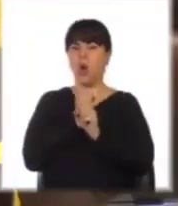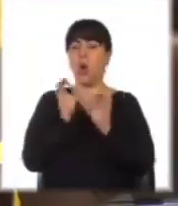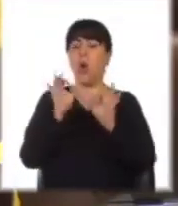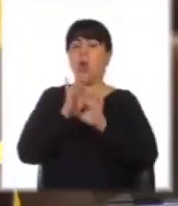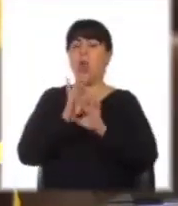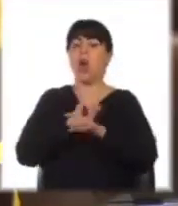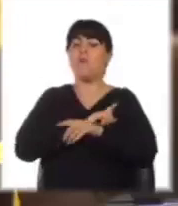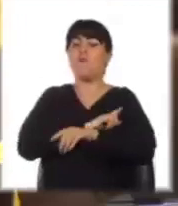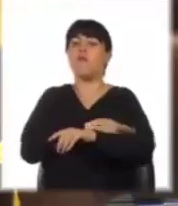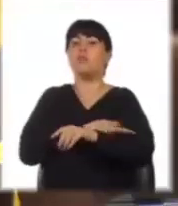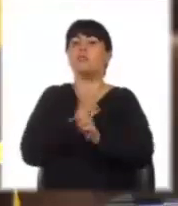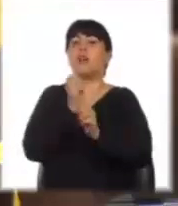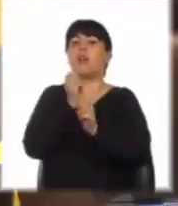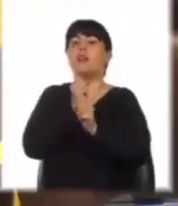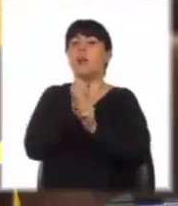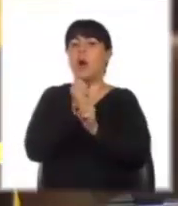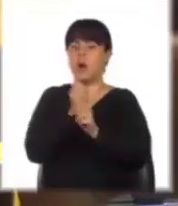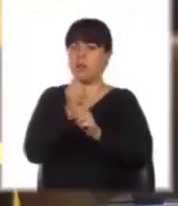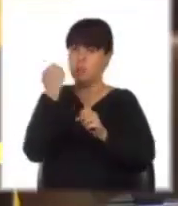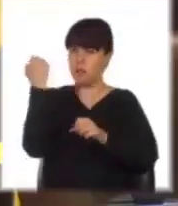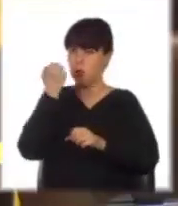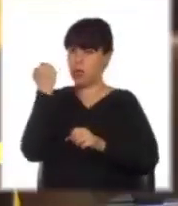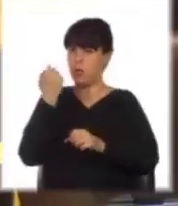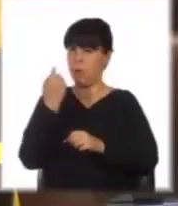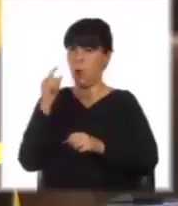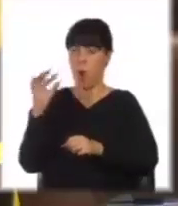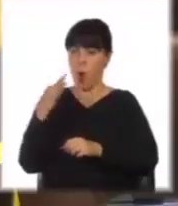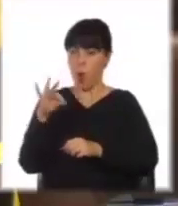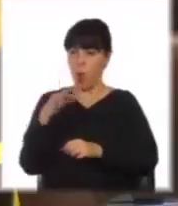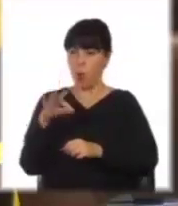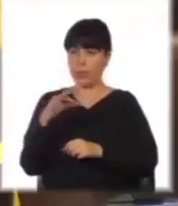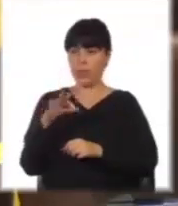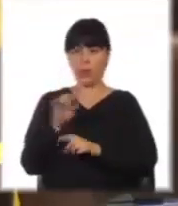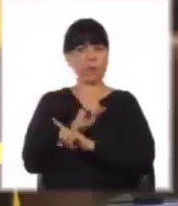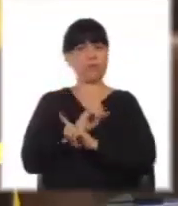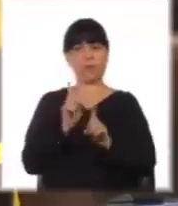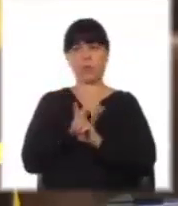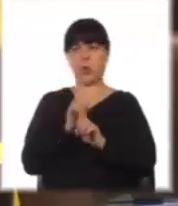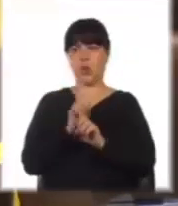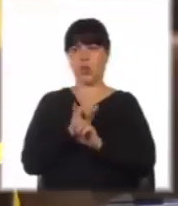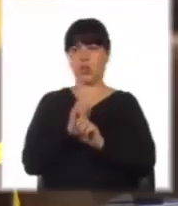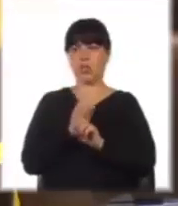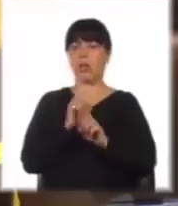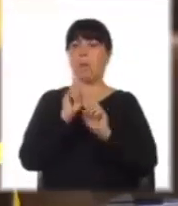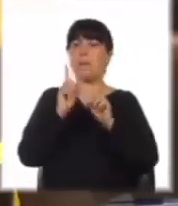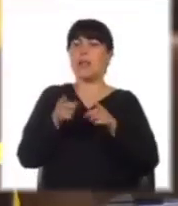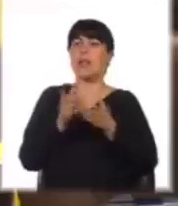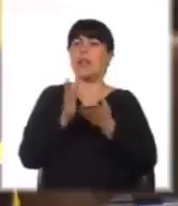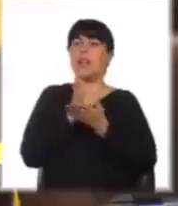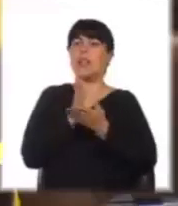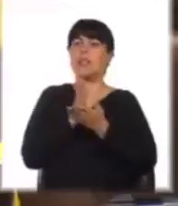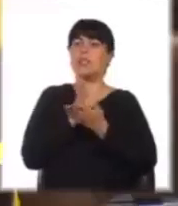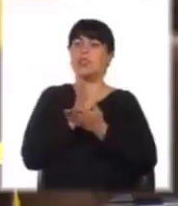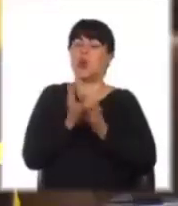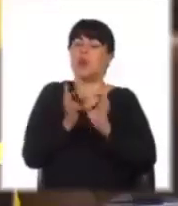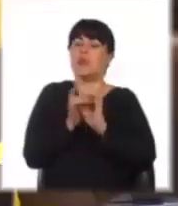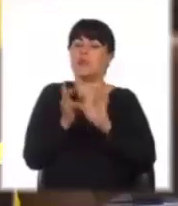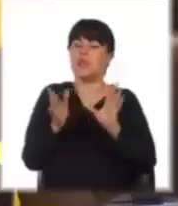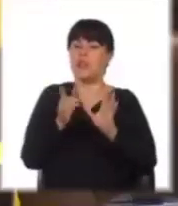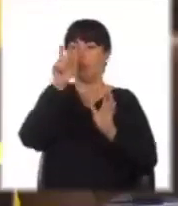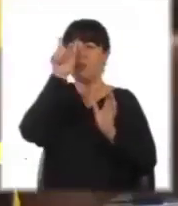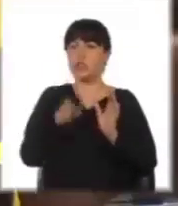que sí es importante, pero no es lo único, porque también estamos preservando el derecho a ser en libertad y